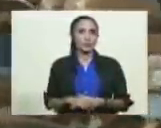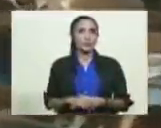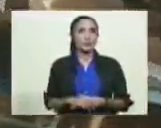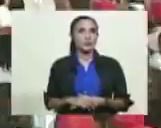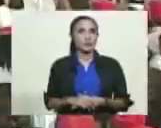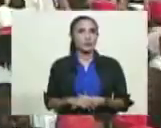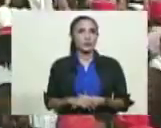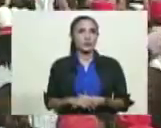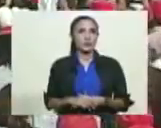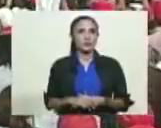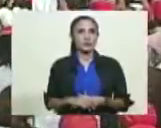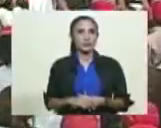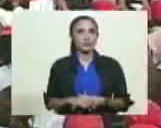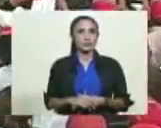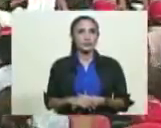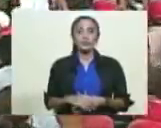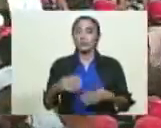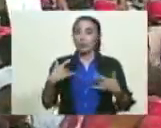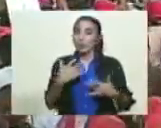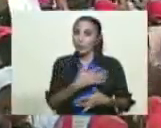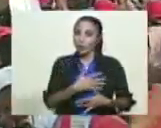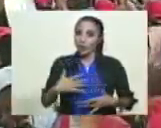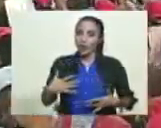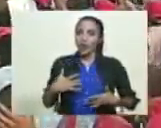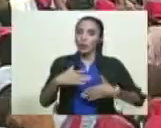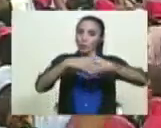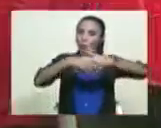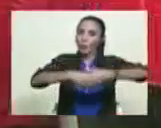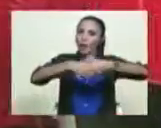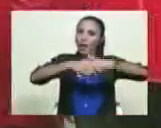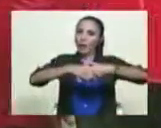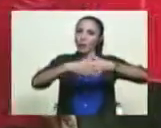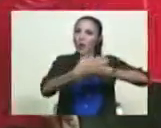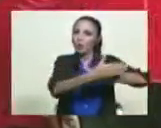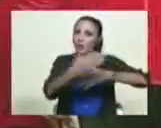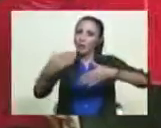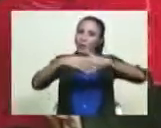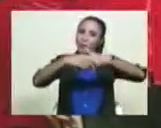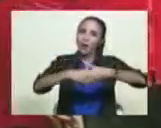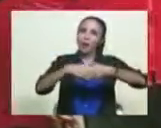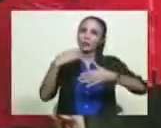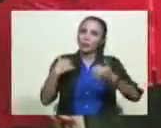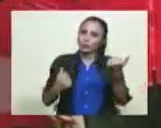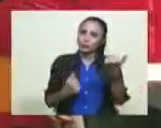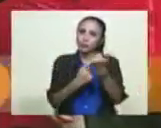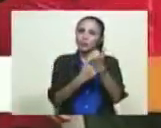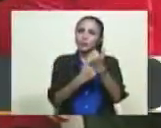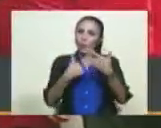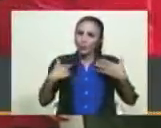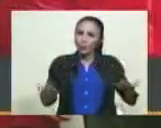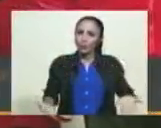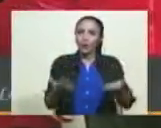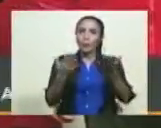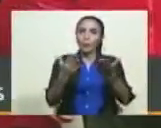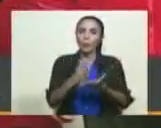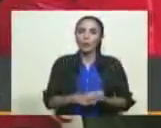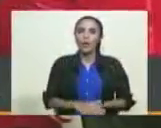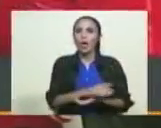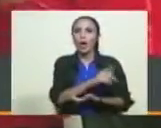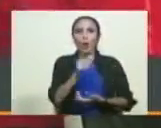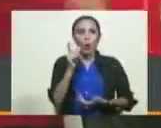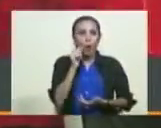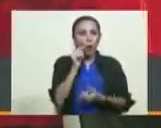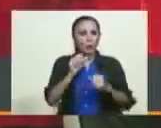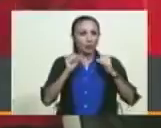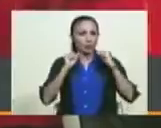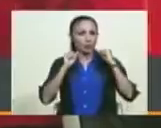Y quiero darle mi mano de hermano y decirle: vamos a la batalla a los hombres